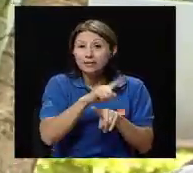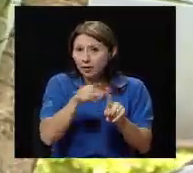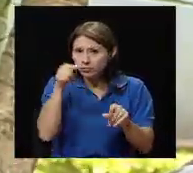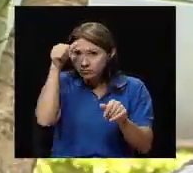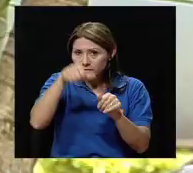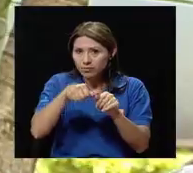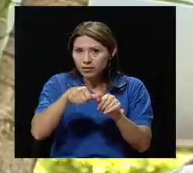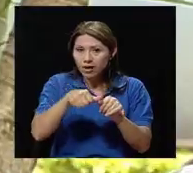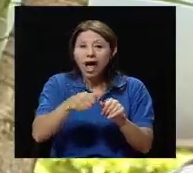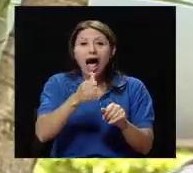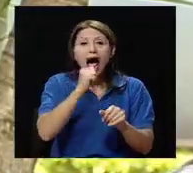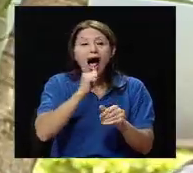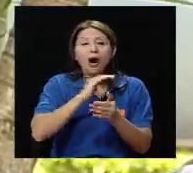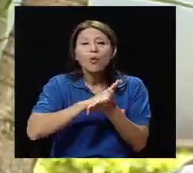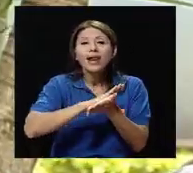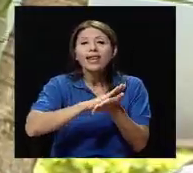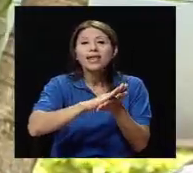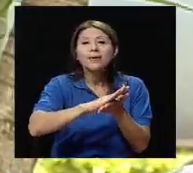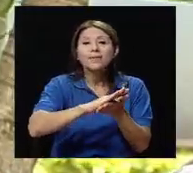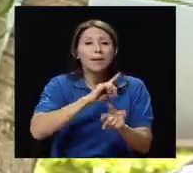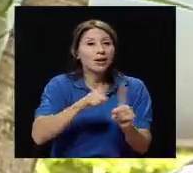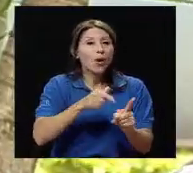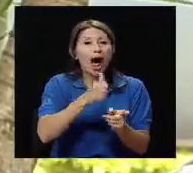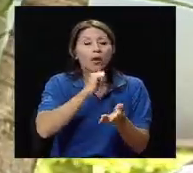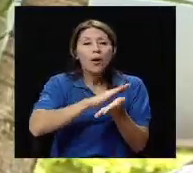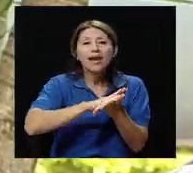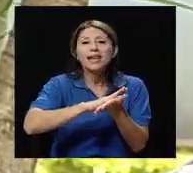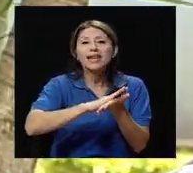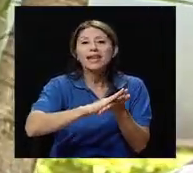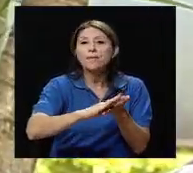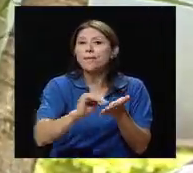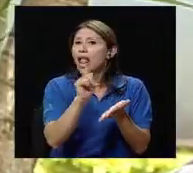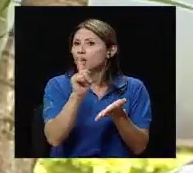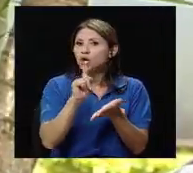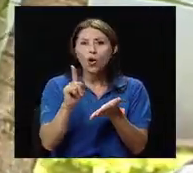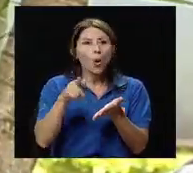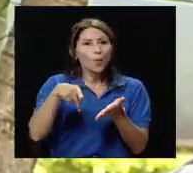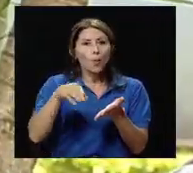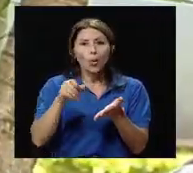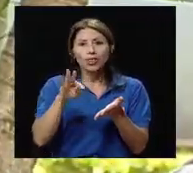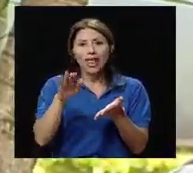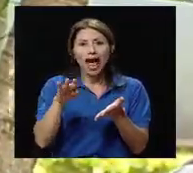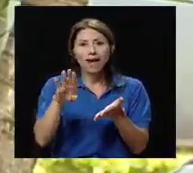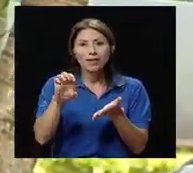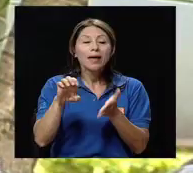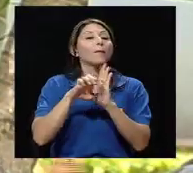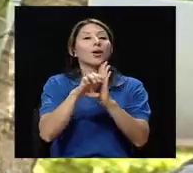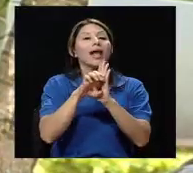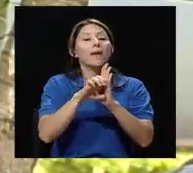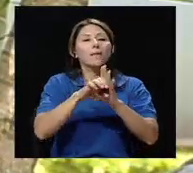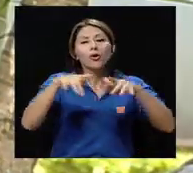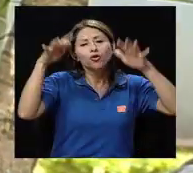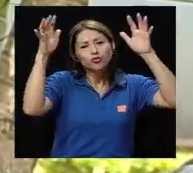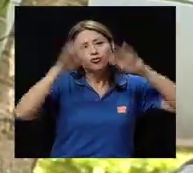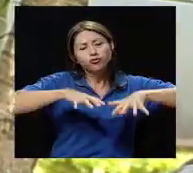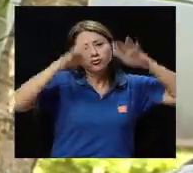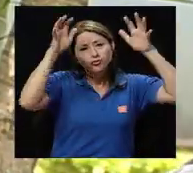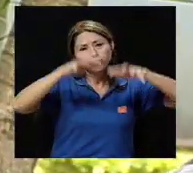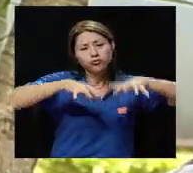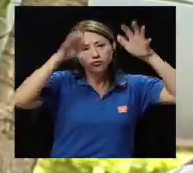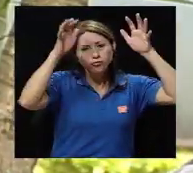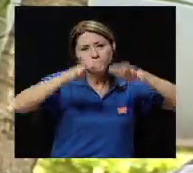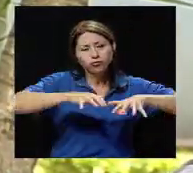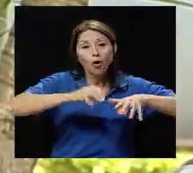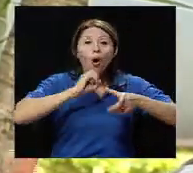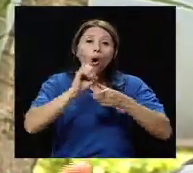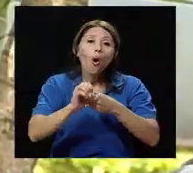limpia. Agua limpia, pues, no potable, eso hay que aclararlo. Estamos hablando, puede ser agua de lluvia acumulada, puede ser agua que se guardó muchos días y perdió